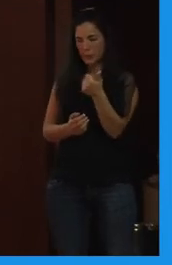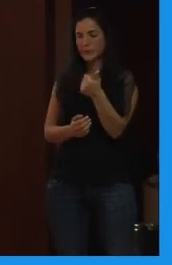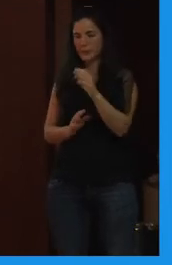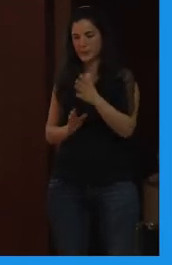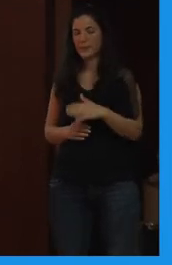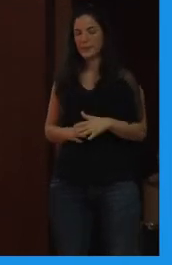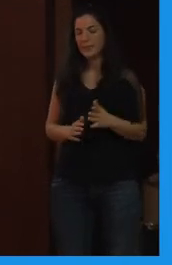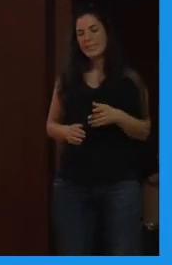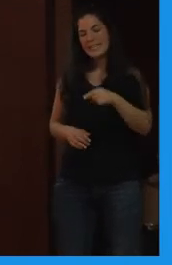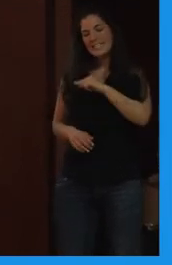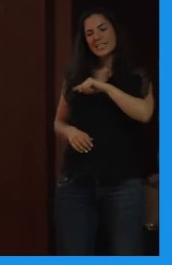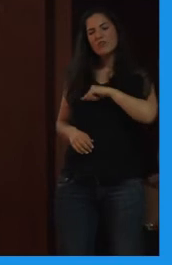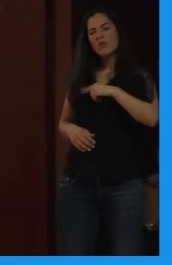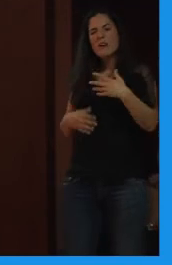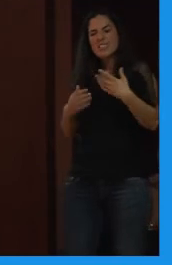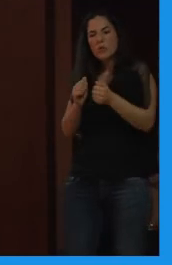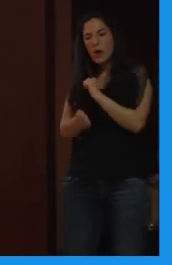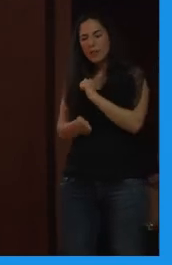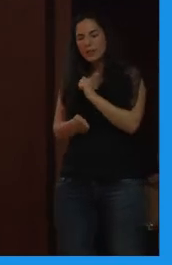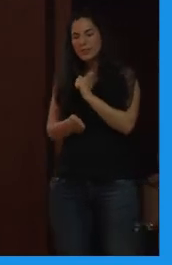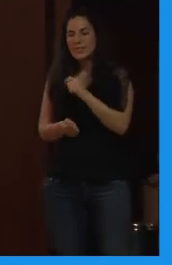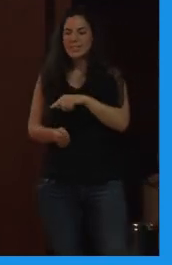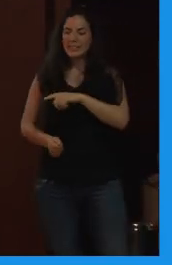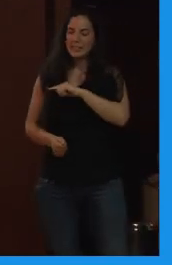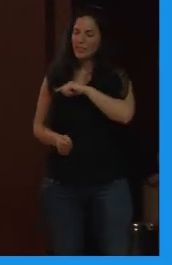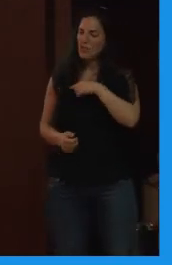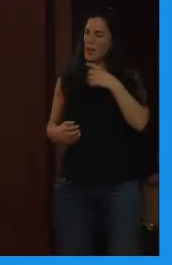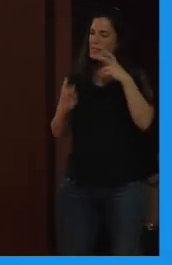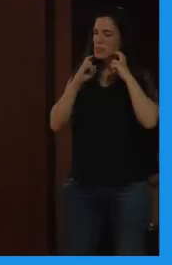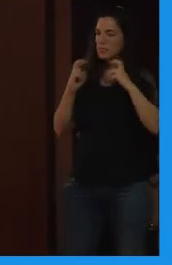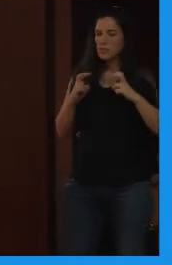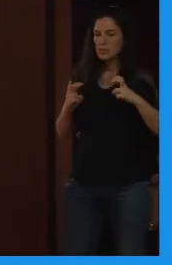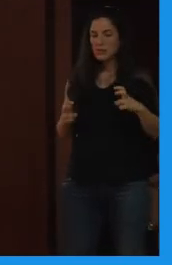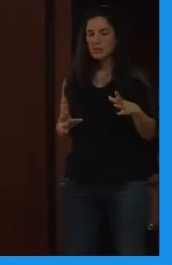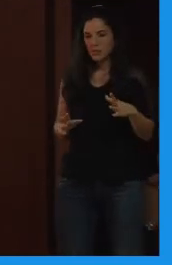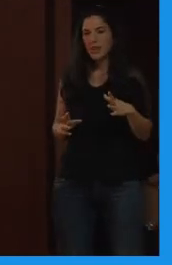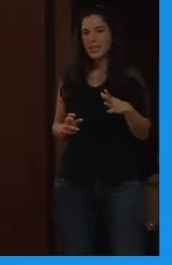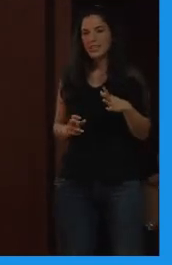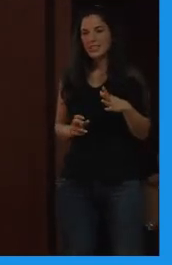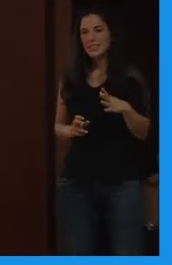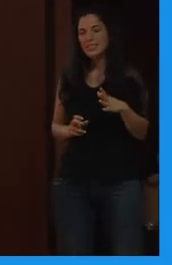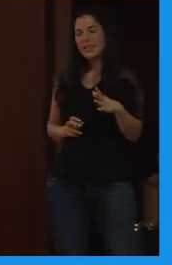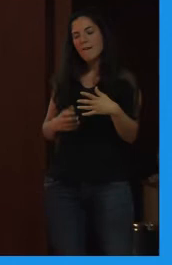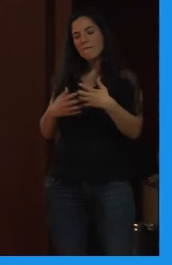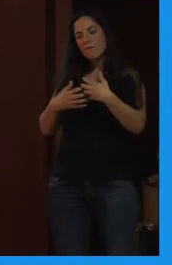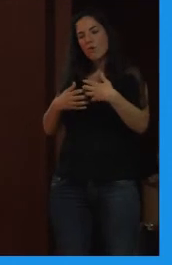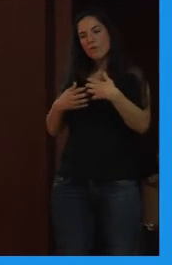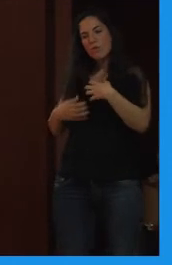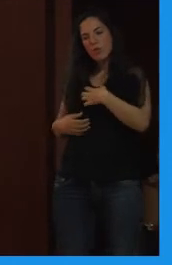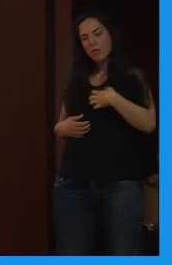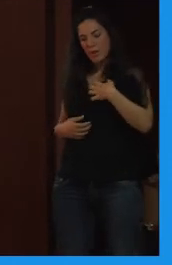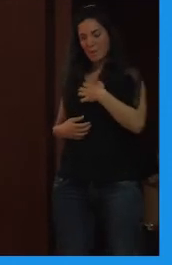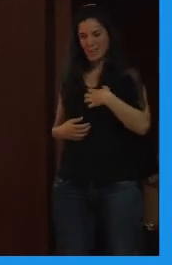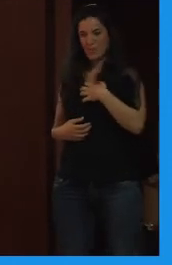Los síntomas son muy estresantes y provocan una disminución en el funcionamiento social de esa